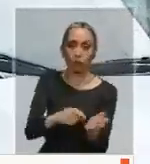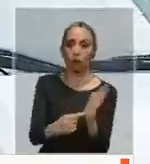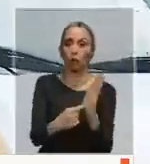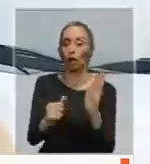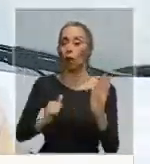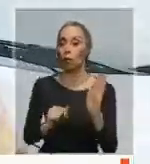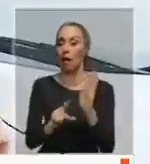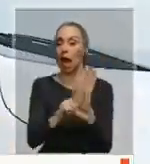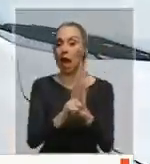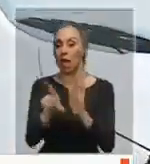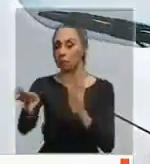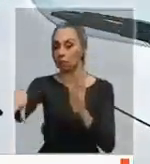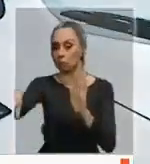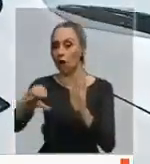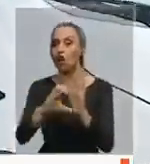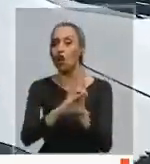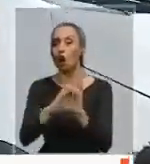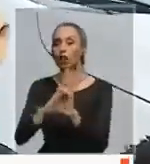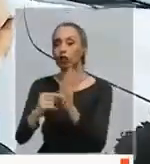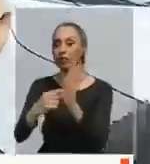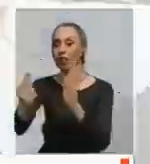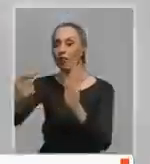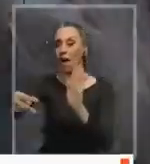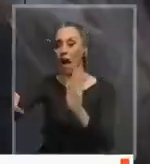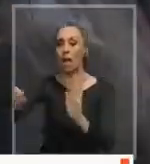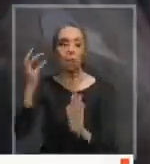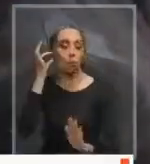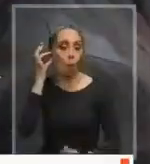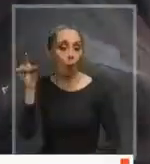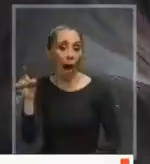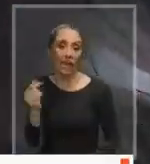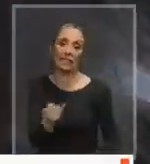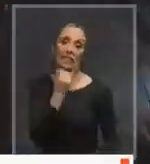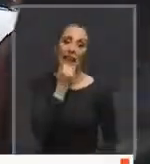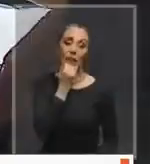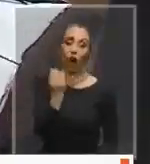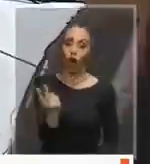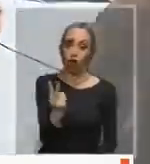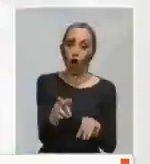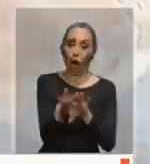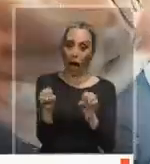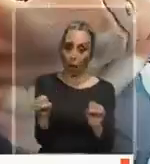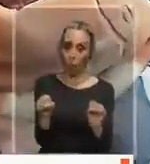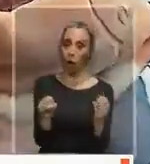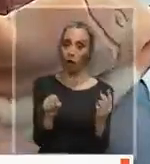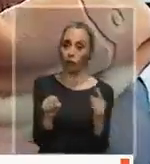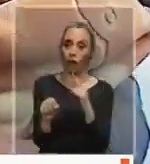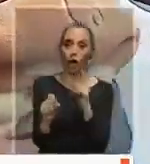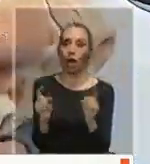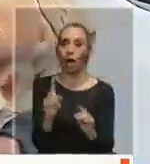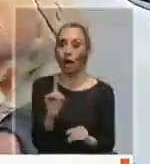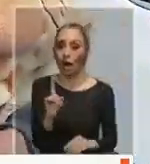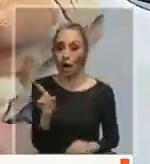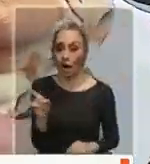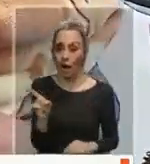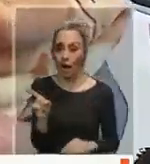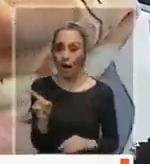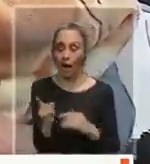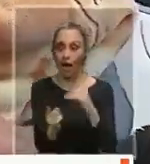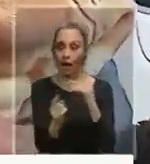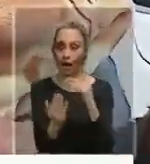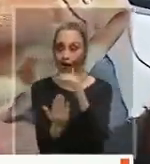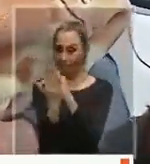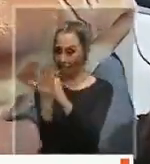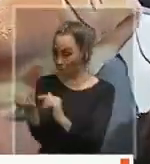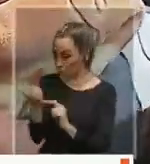ley. Entonces... me parece que la niña se equivocó. Sin embargo, en algo coinciden Iván y Macarena. No, después de este videito que nos